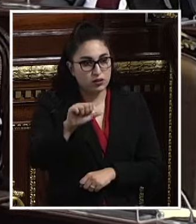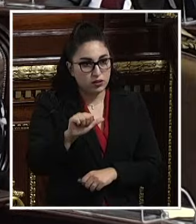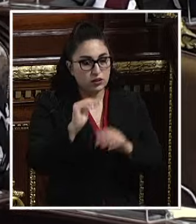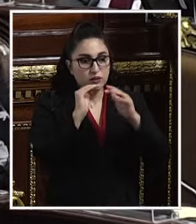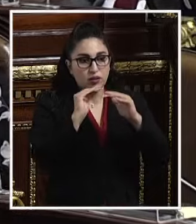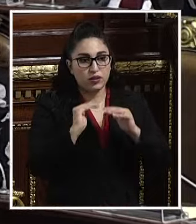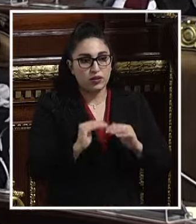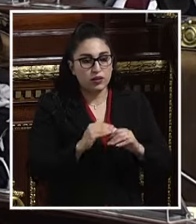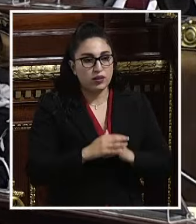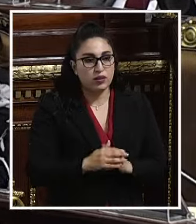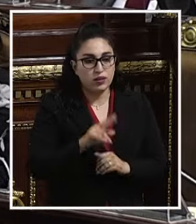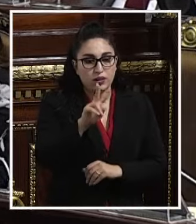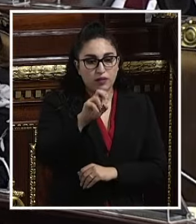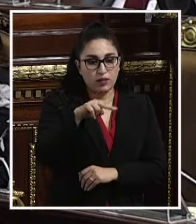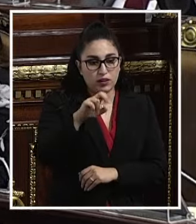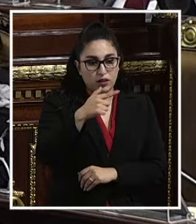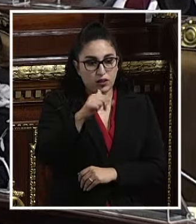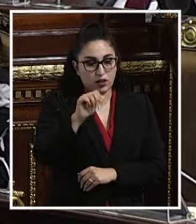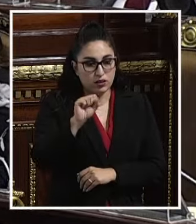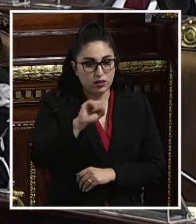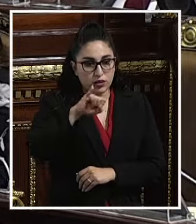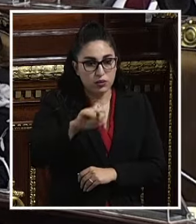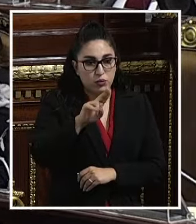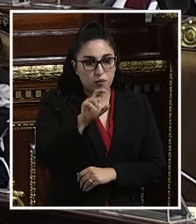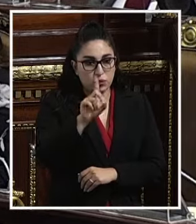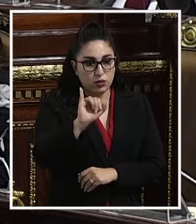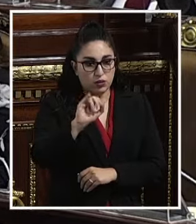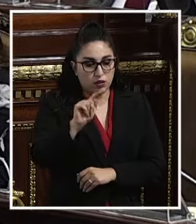Buenos días, Vanegas Tapia Judith, presente.